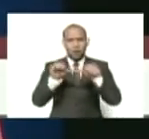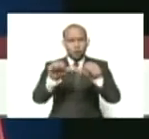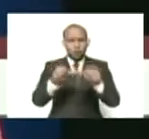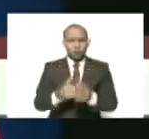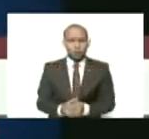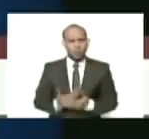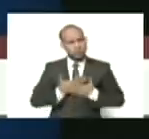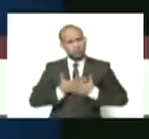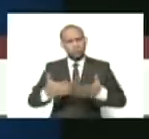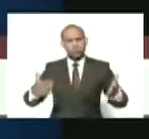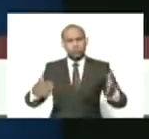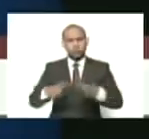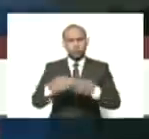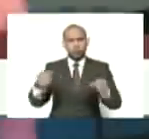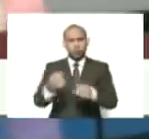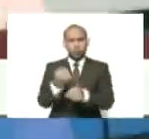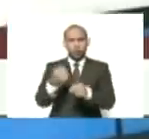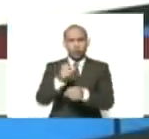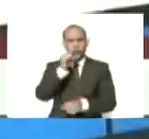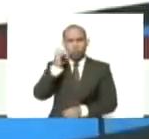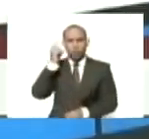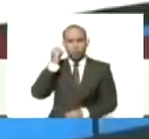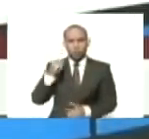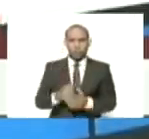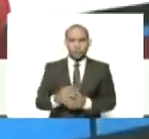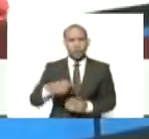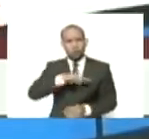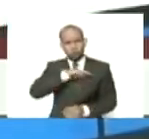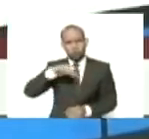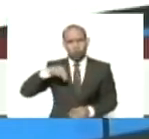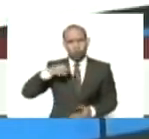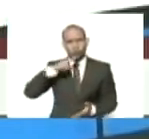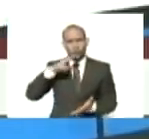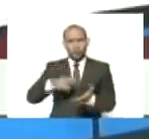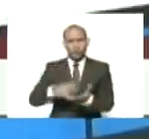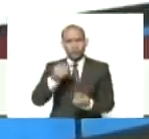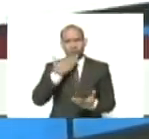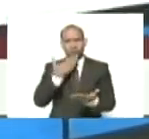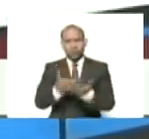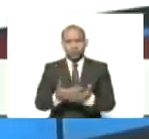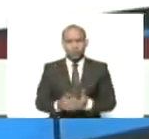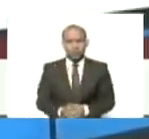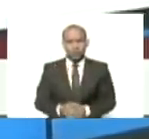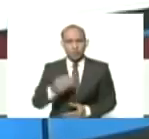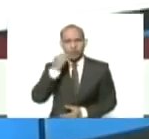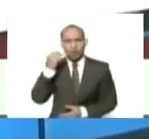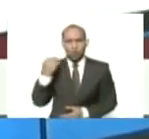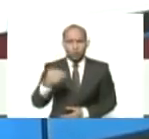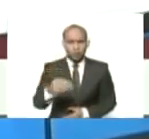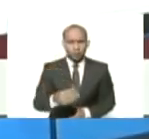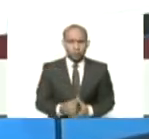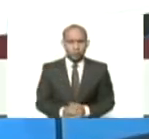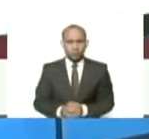cuente con la clase obrera. Somos los de verdad. Gracias, juventud.